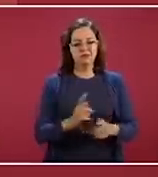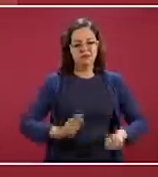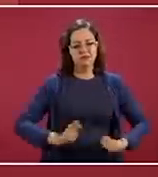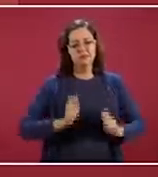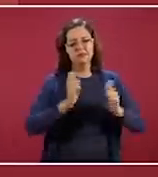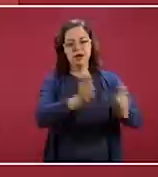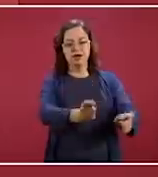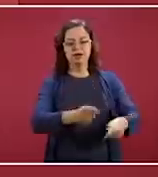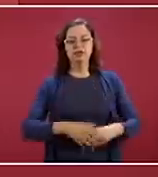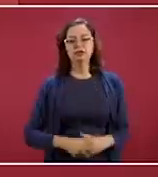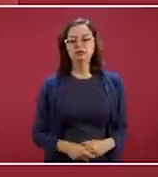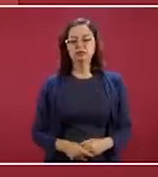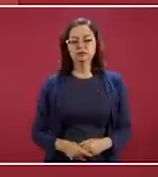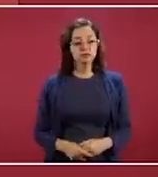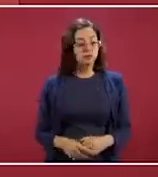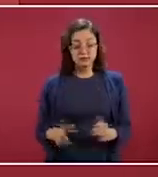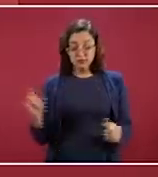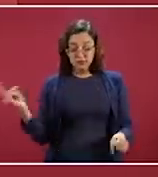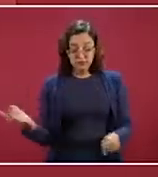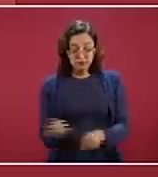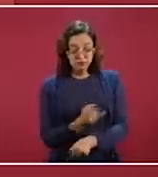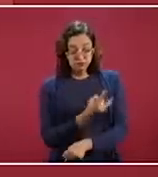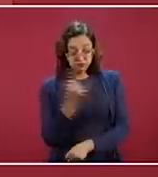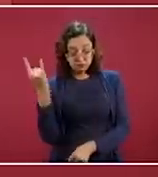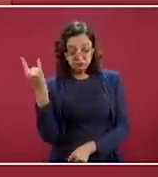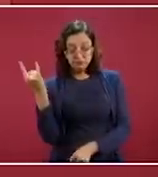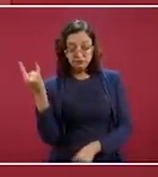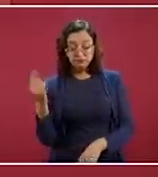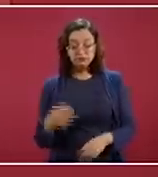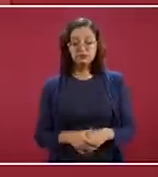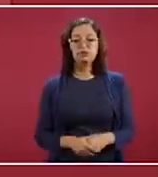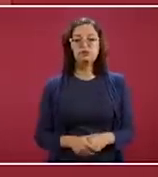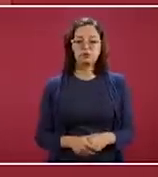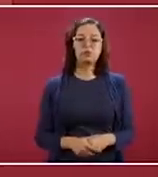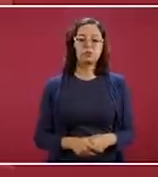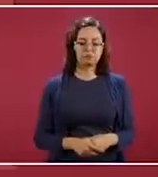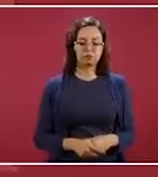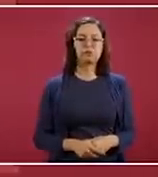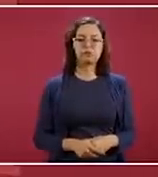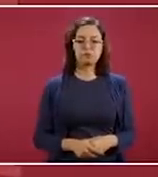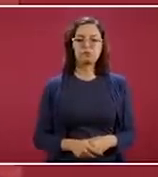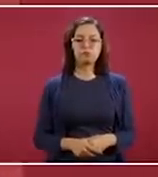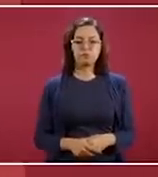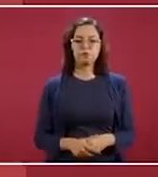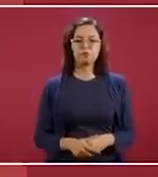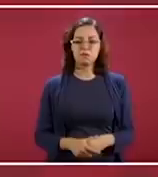reconocimiento. Si no cumplió, entonces sí,